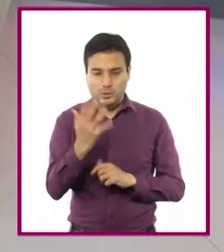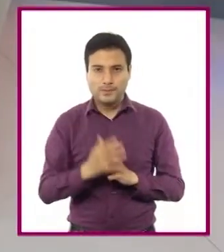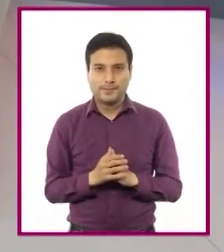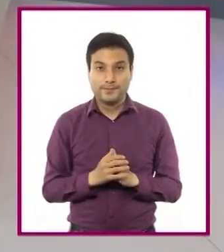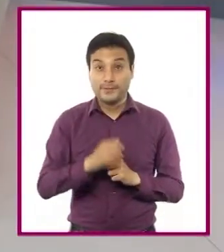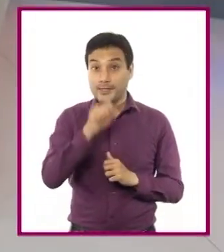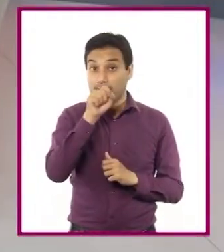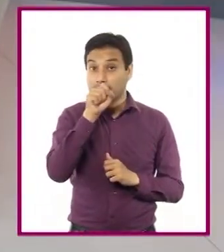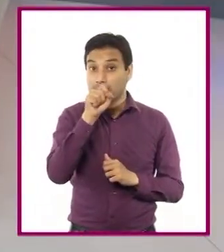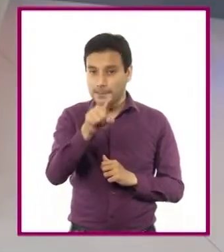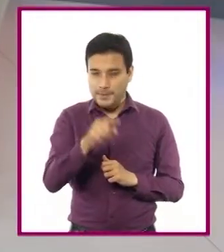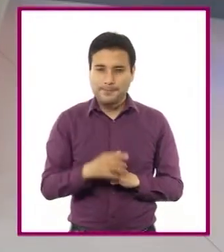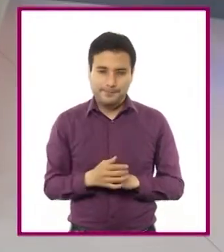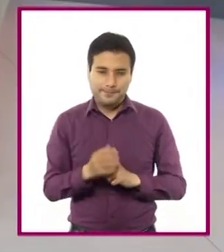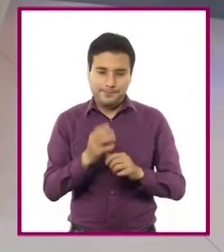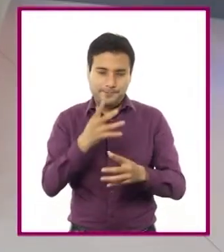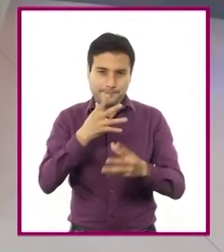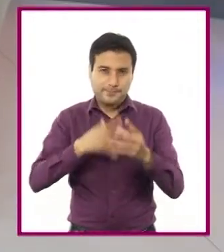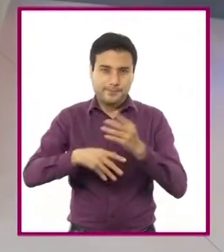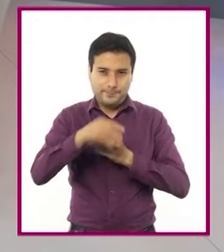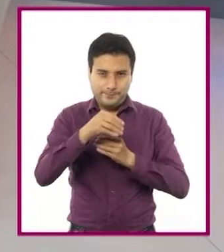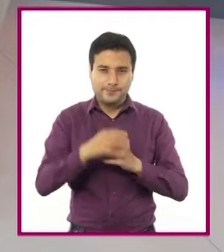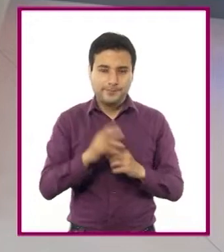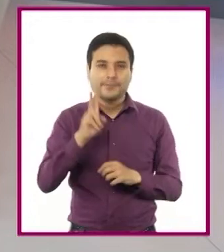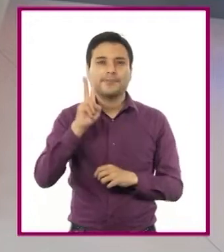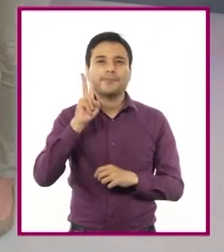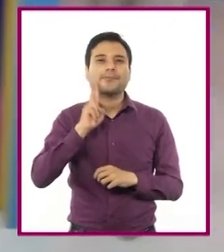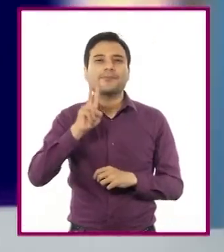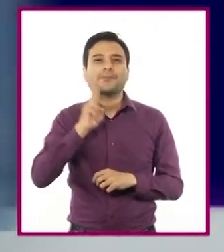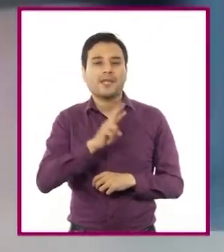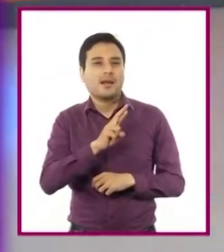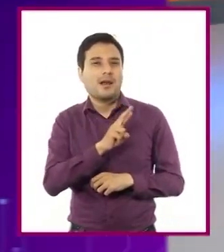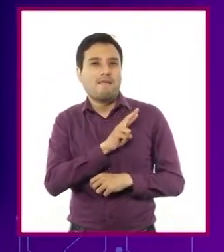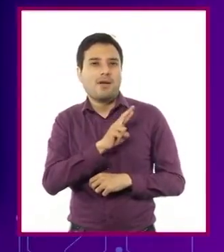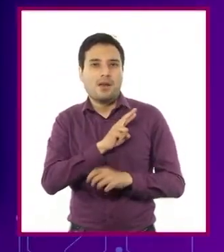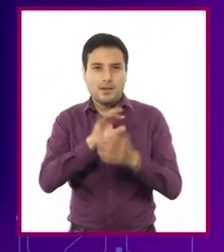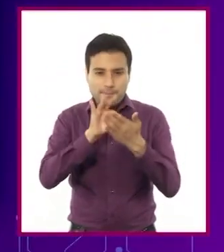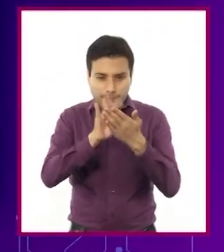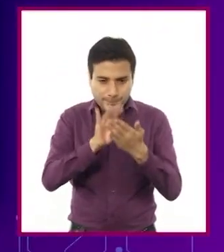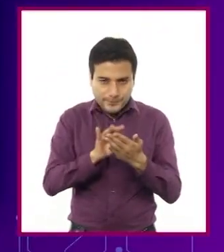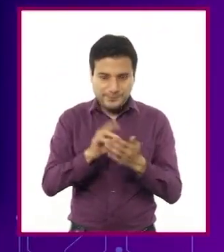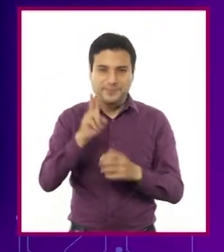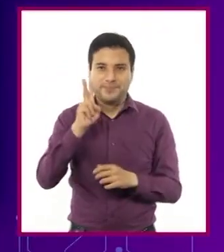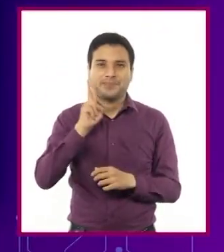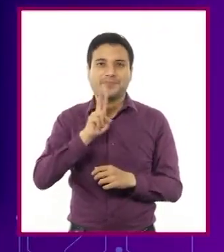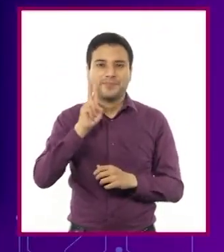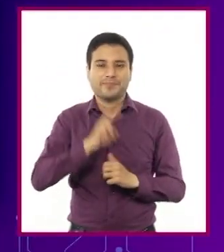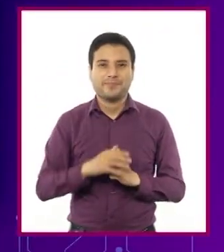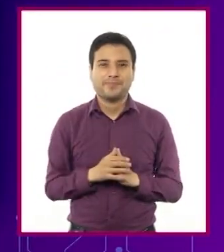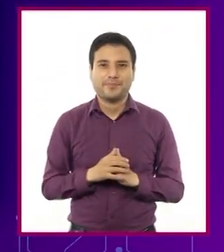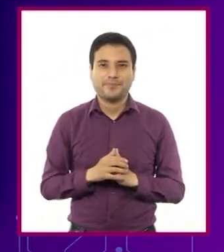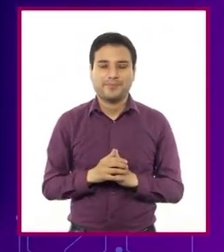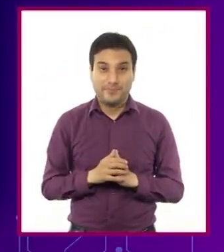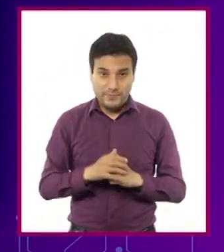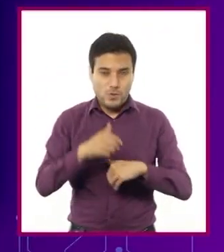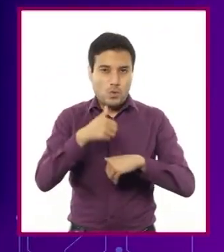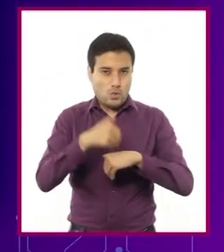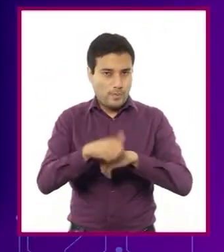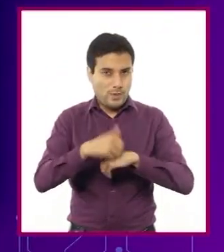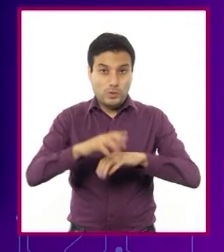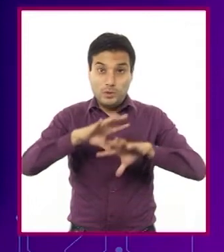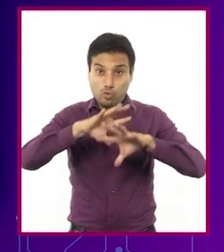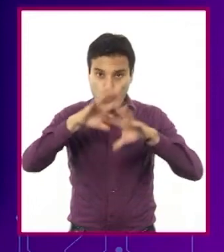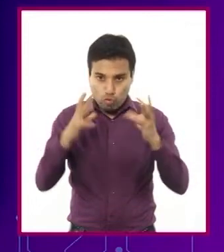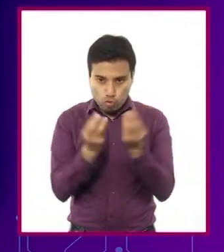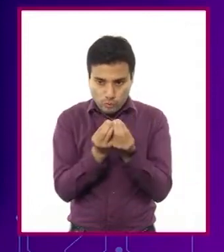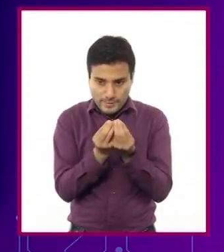modo, se calcula la desviación media de los puntajes de Rafael. Se obtiene con la suma de los valores absolutos